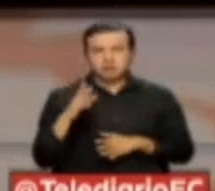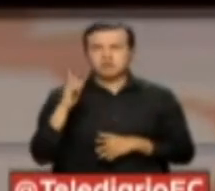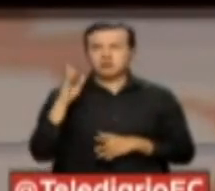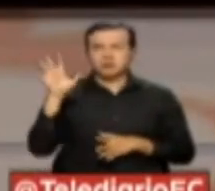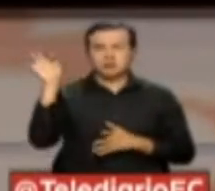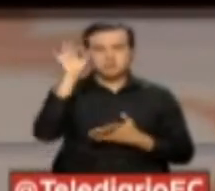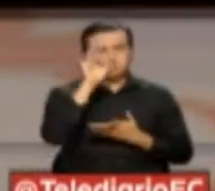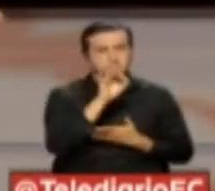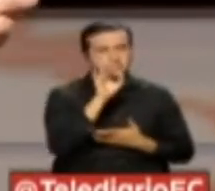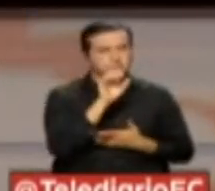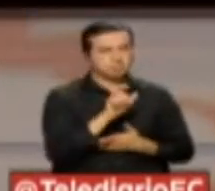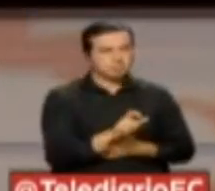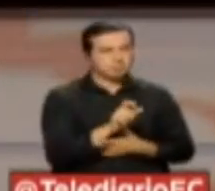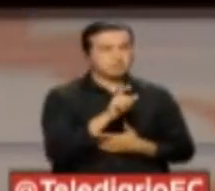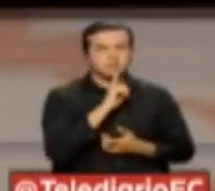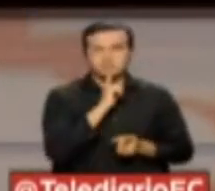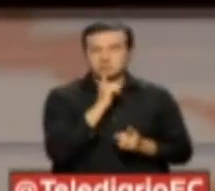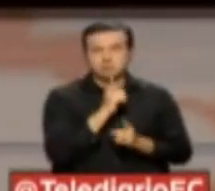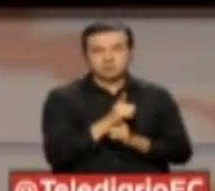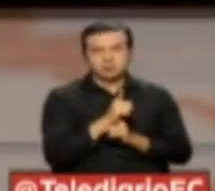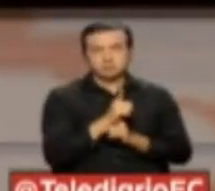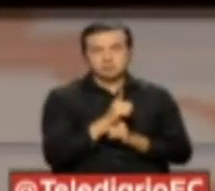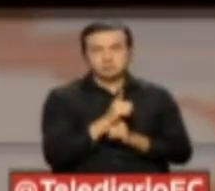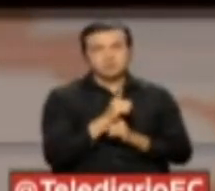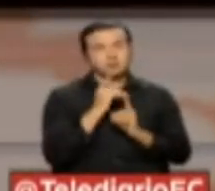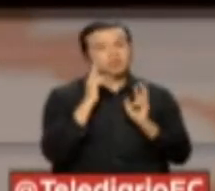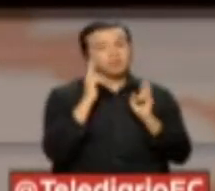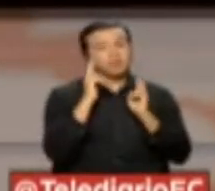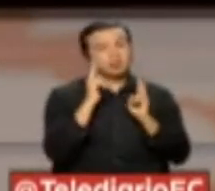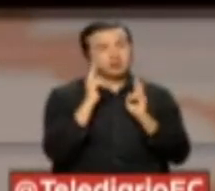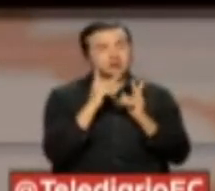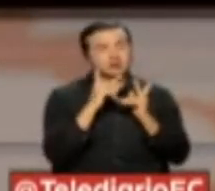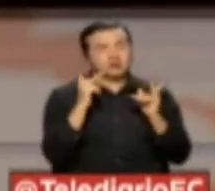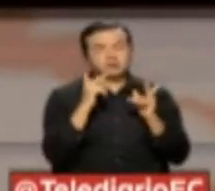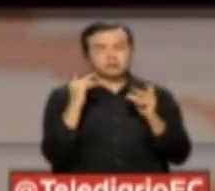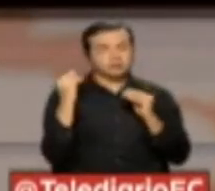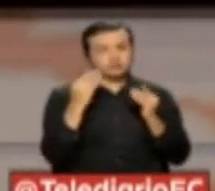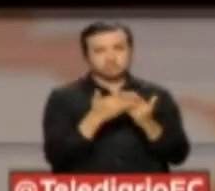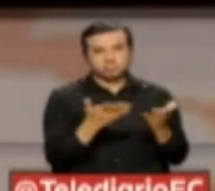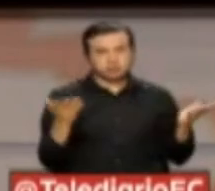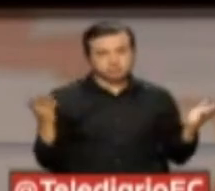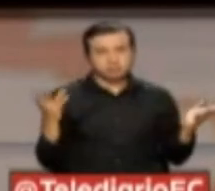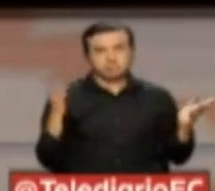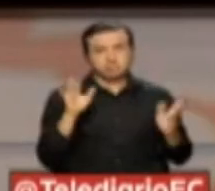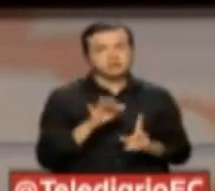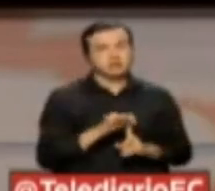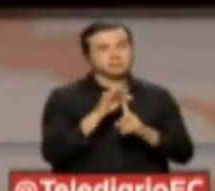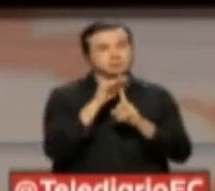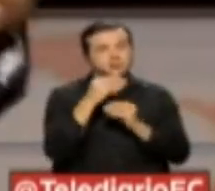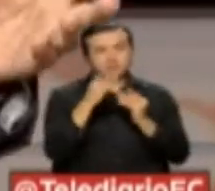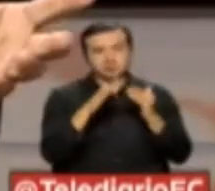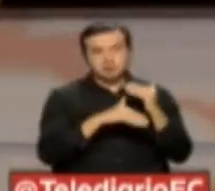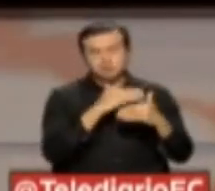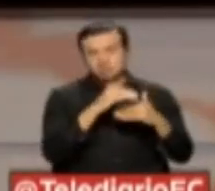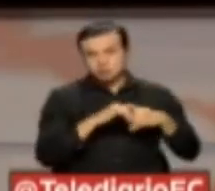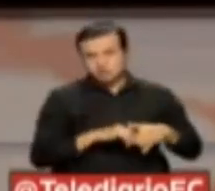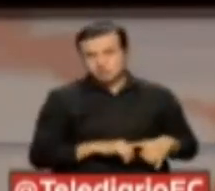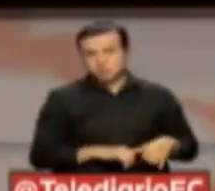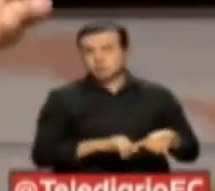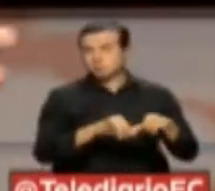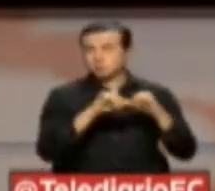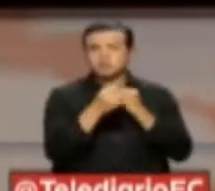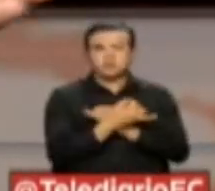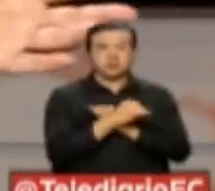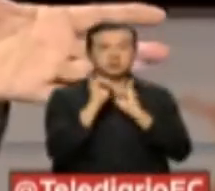definitivo lo cual sería realmente una esperamos una una entrega significativa a este proceso de lograr